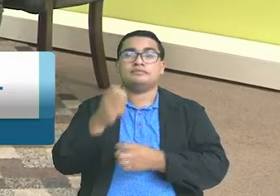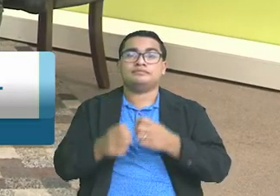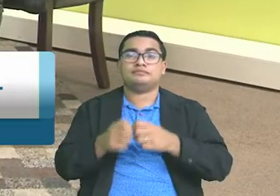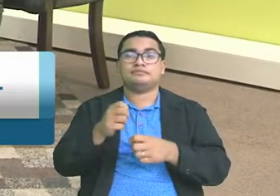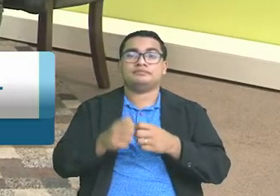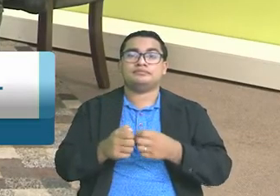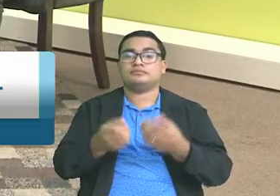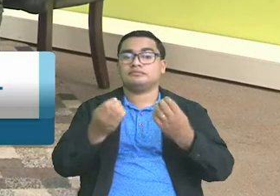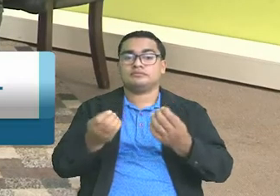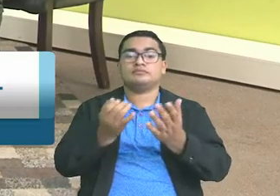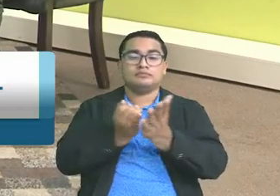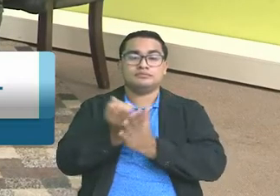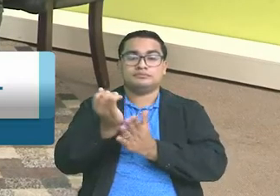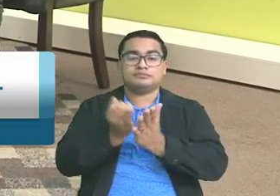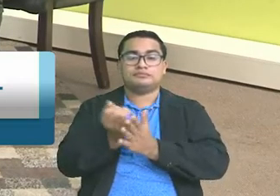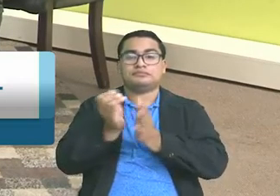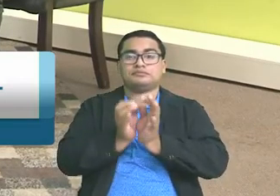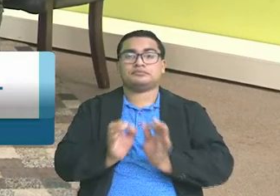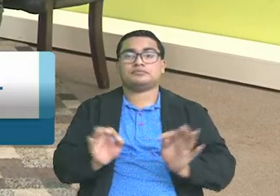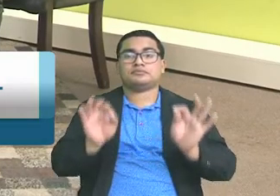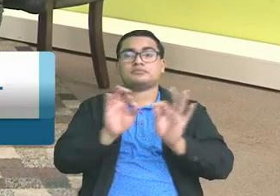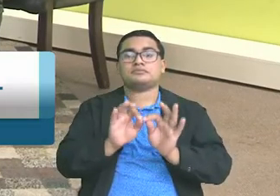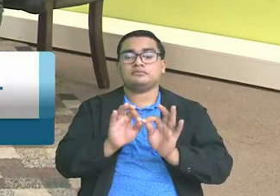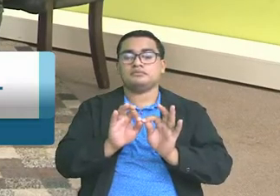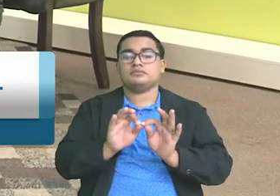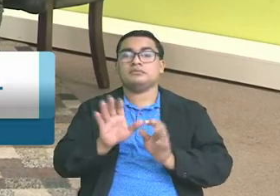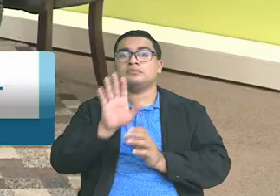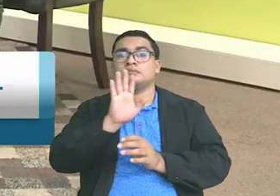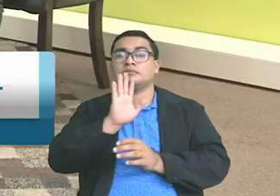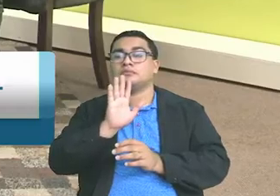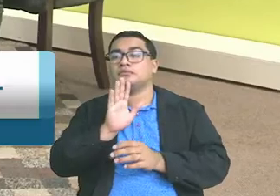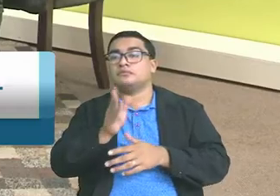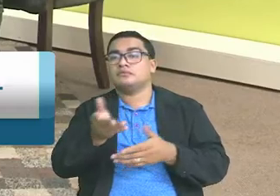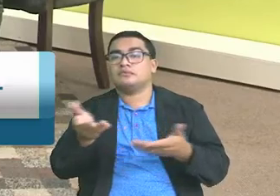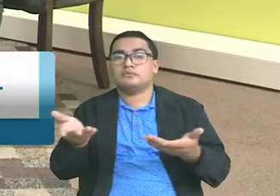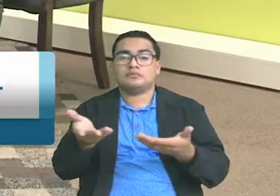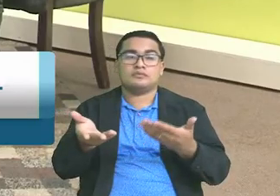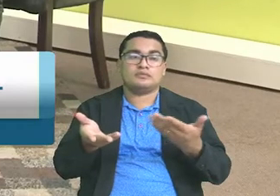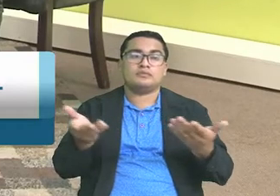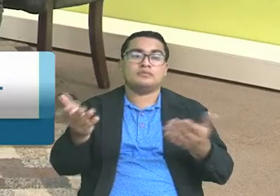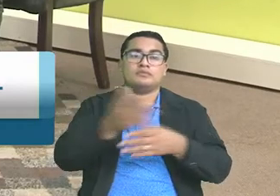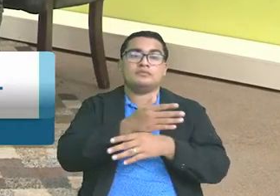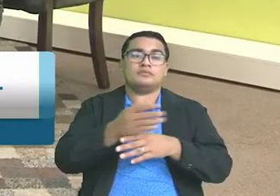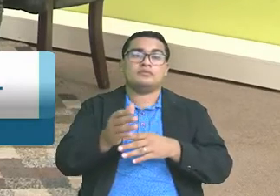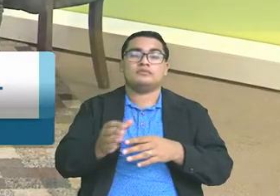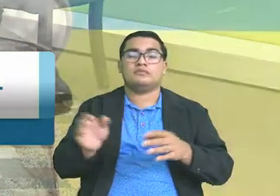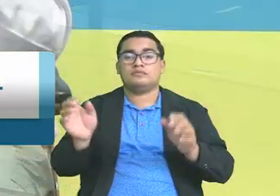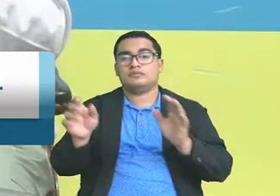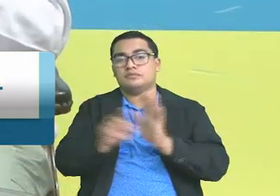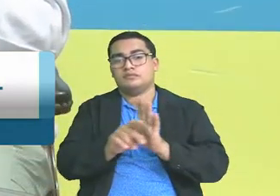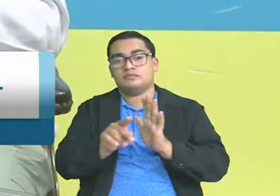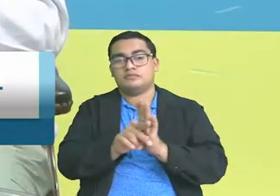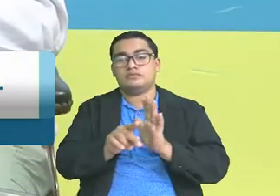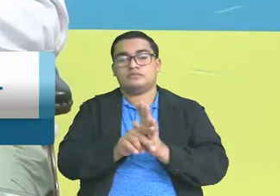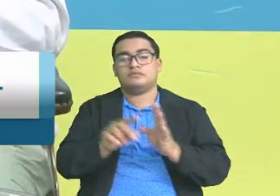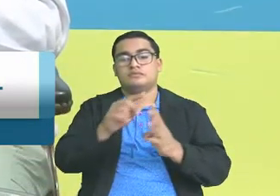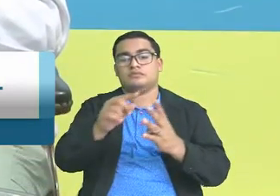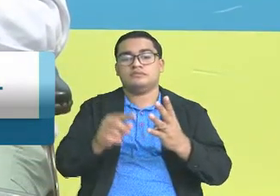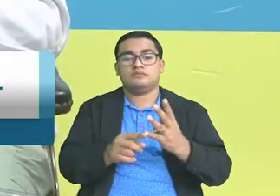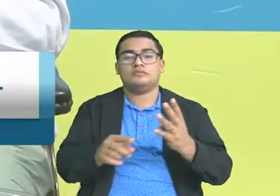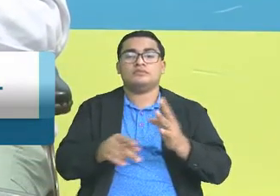que hay que investigar. Entonces, cuando hablamos de causa, hablamos de factores de riesgo, ¿verdad? Uh-huh. Factores de riesgo que te